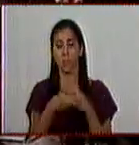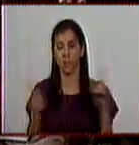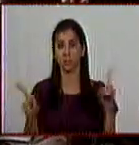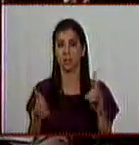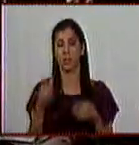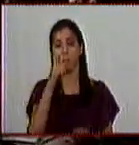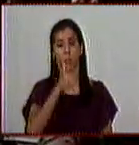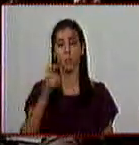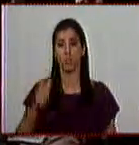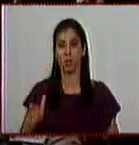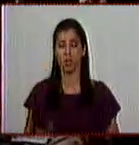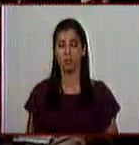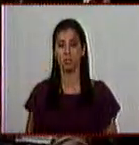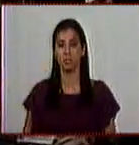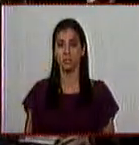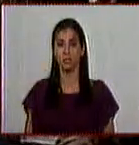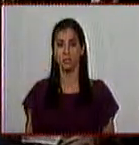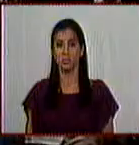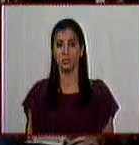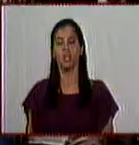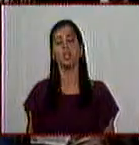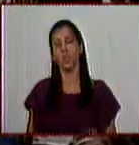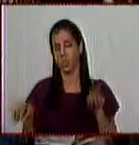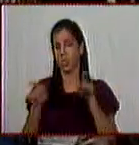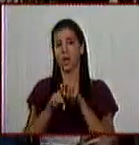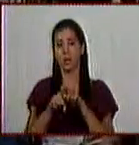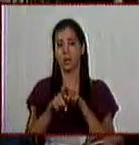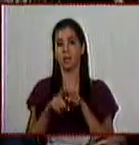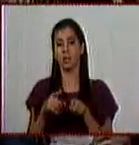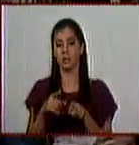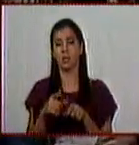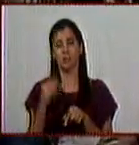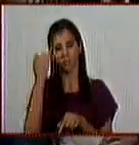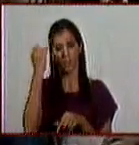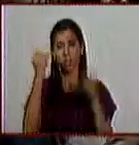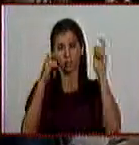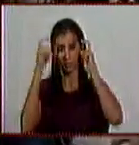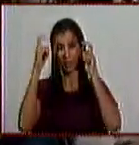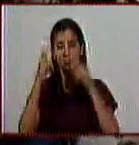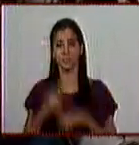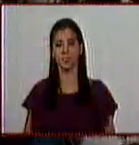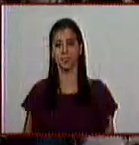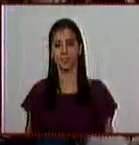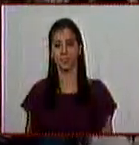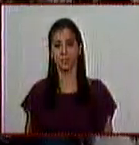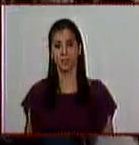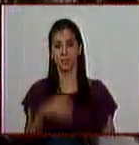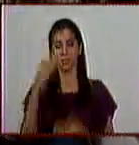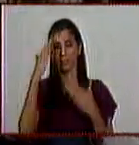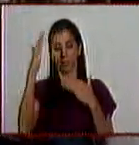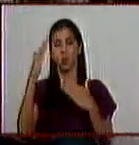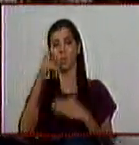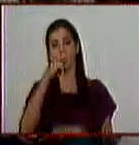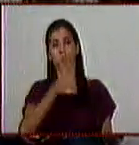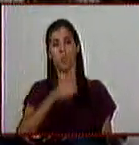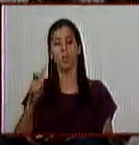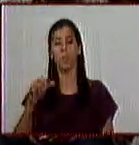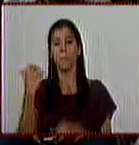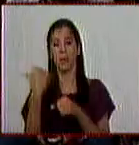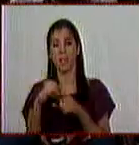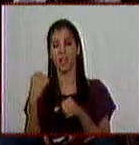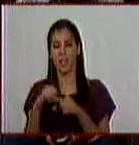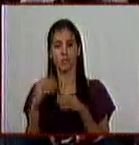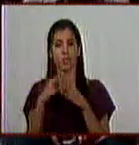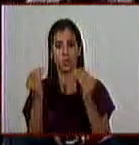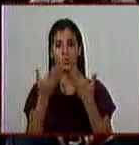popular como la que está empeñada en construir al comandante presidente Chávez saludar al pueblo de marcaibo a sus estudiantes